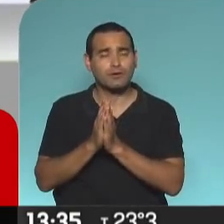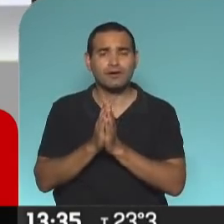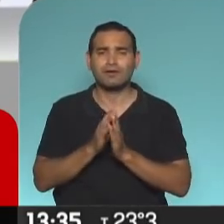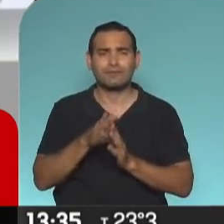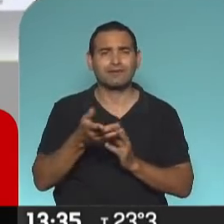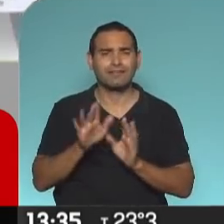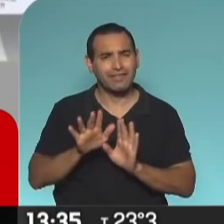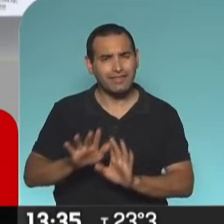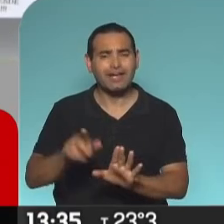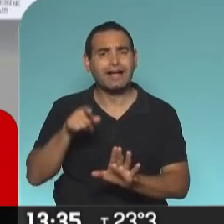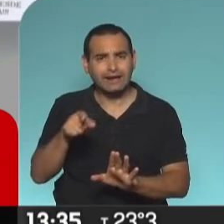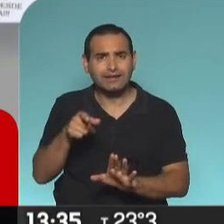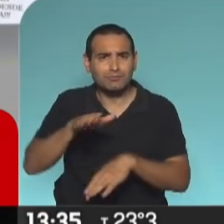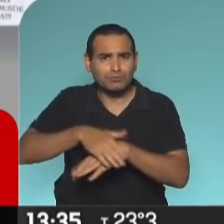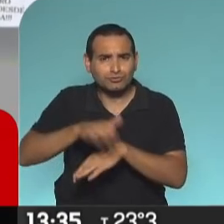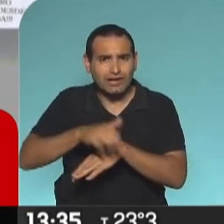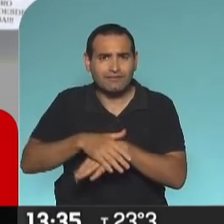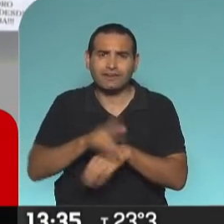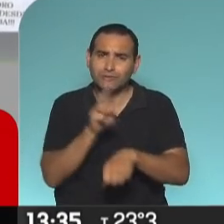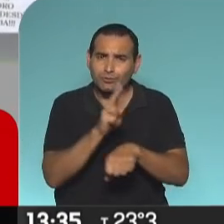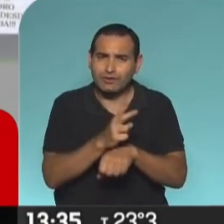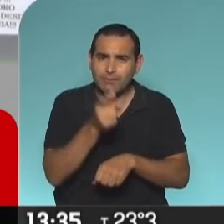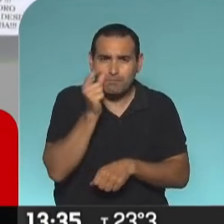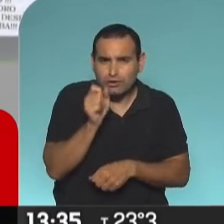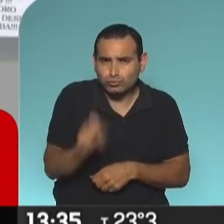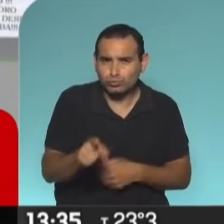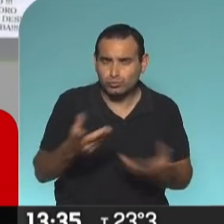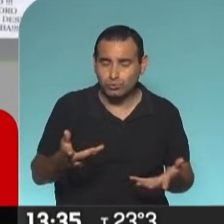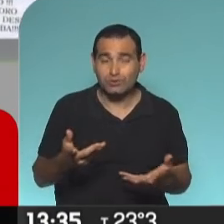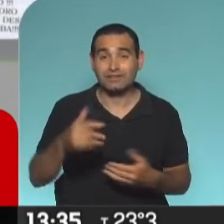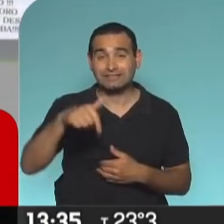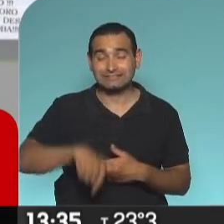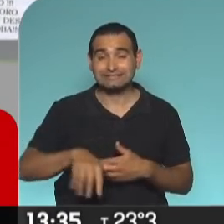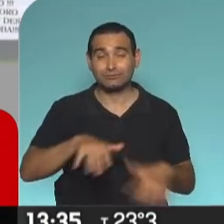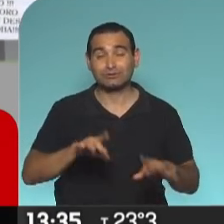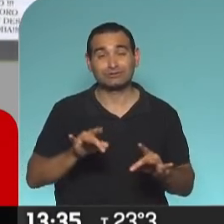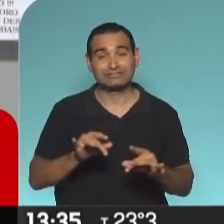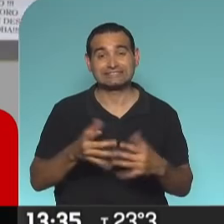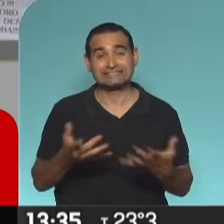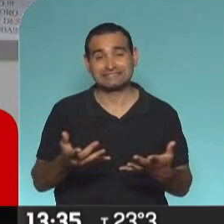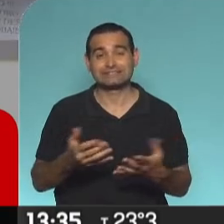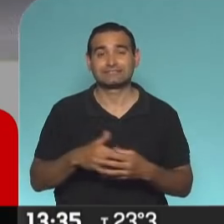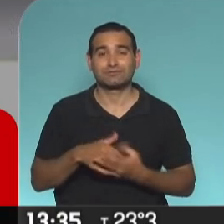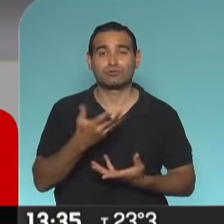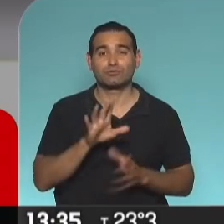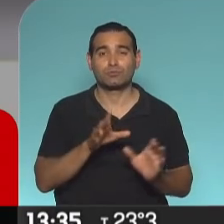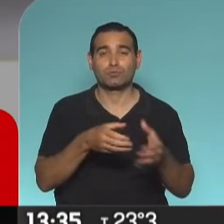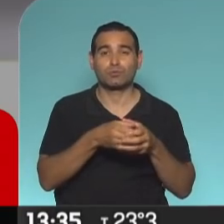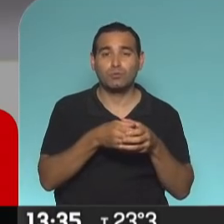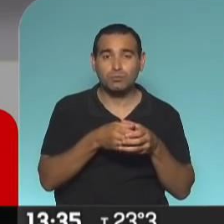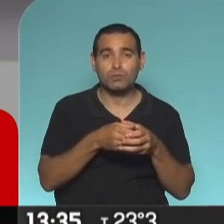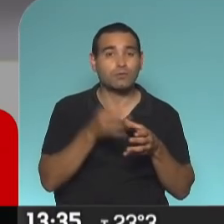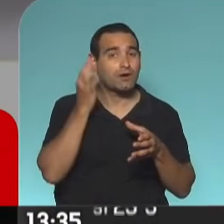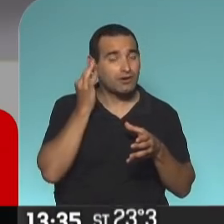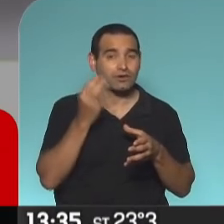dejasen hacer cargo del padre. Claro, bueno, por eso te digo. En este difícil momento. Lo que pasa que los entornos duraron más